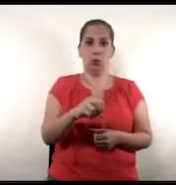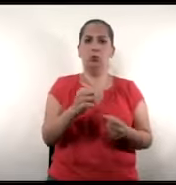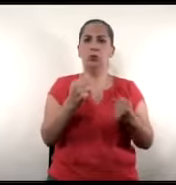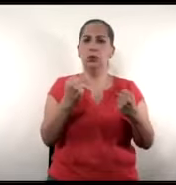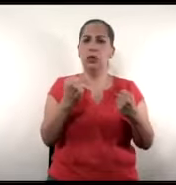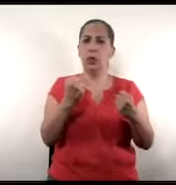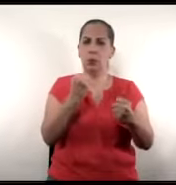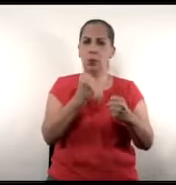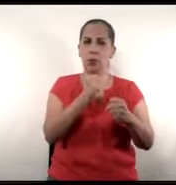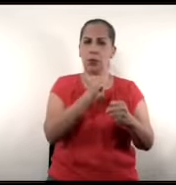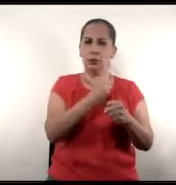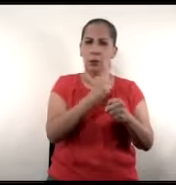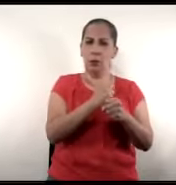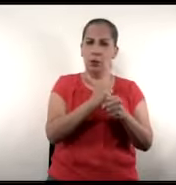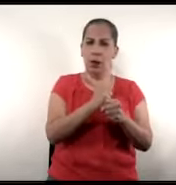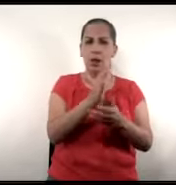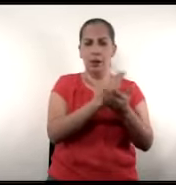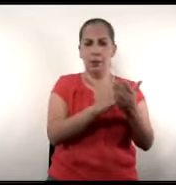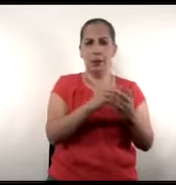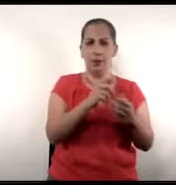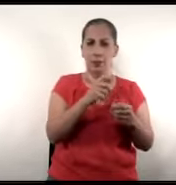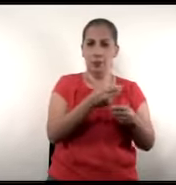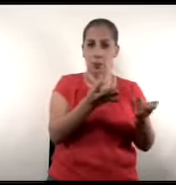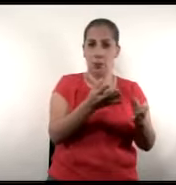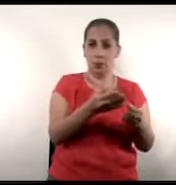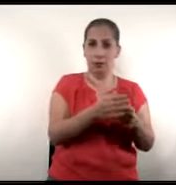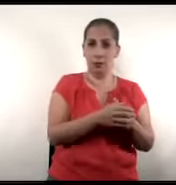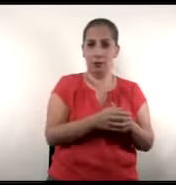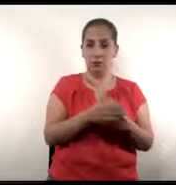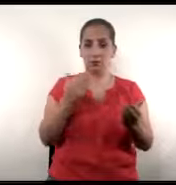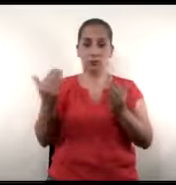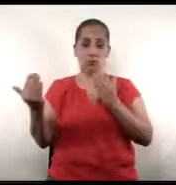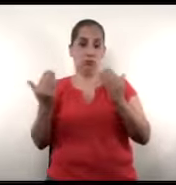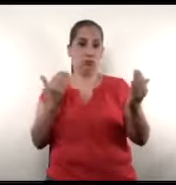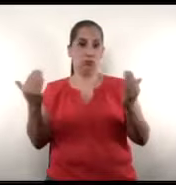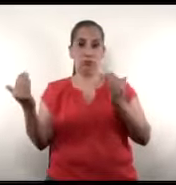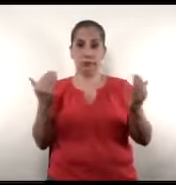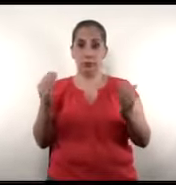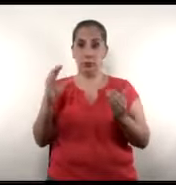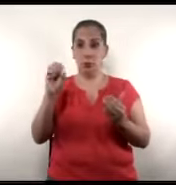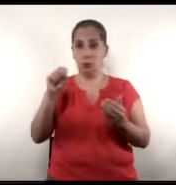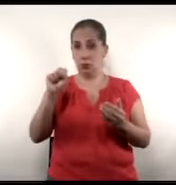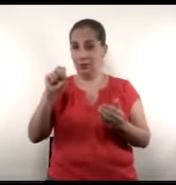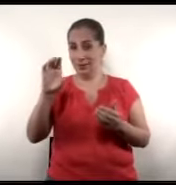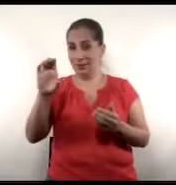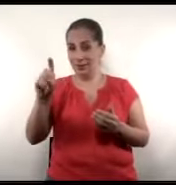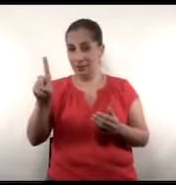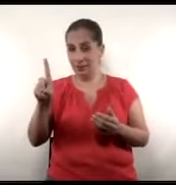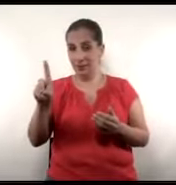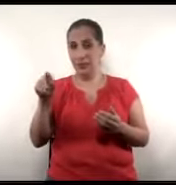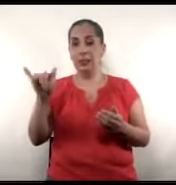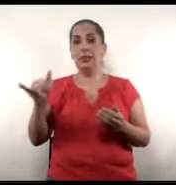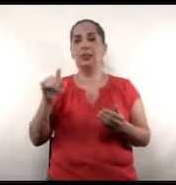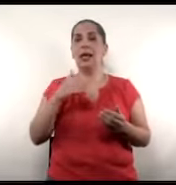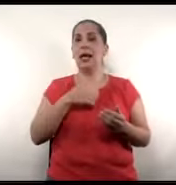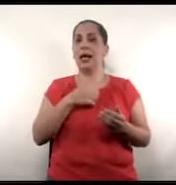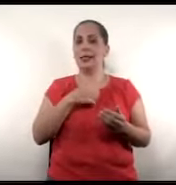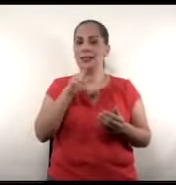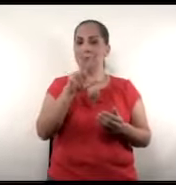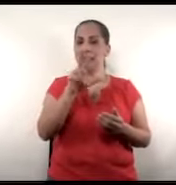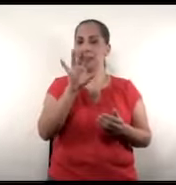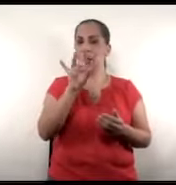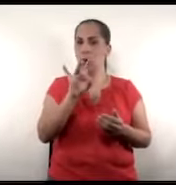laboral empleada en el sector público. Comparado con la OCDE, estamos, de los 38